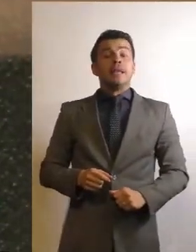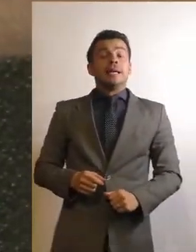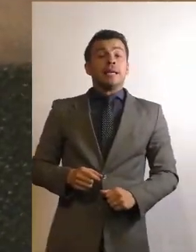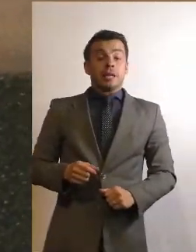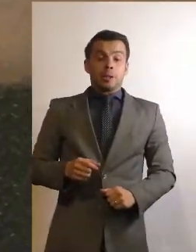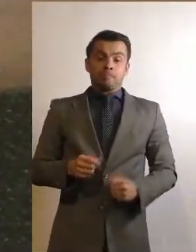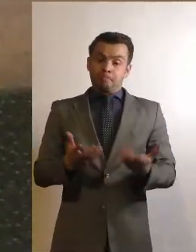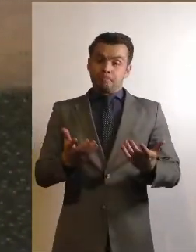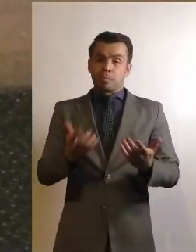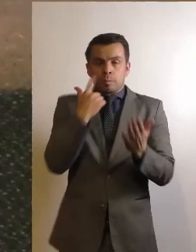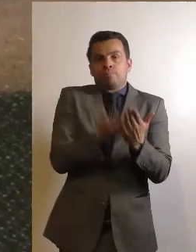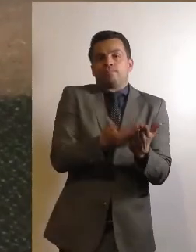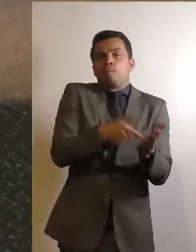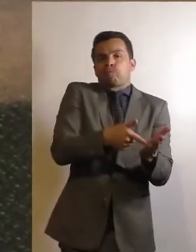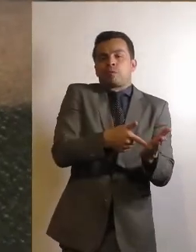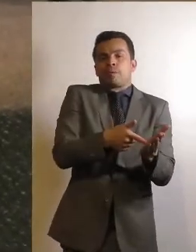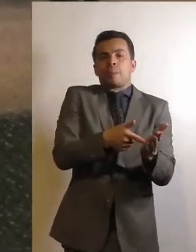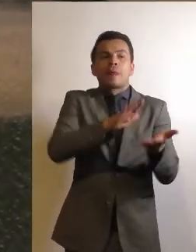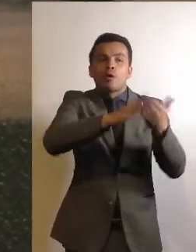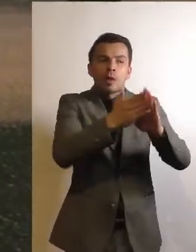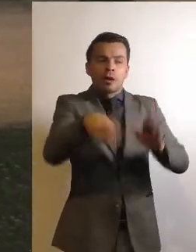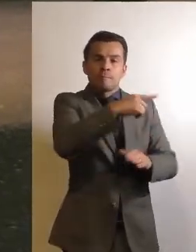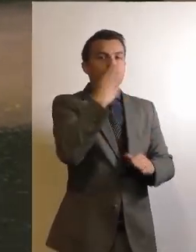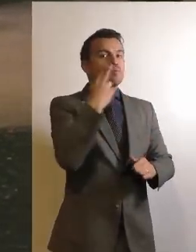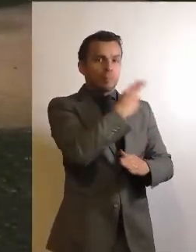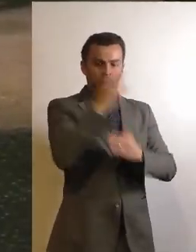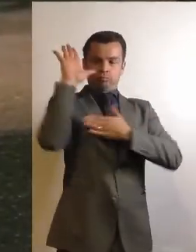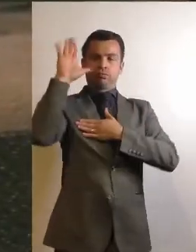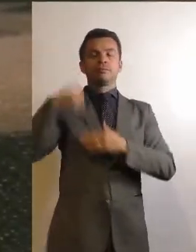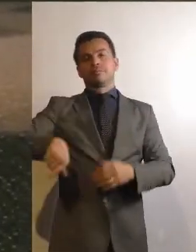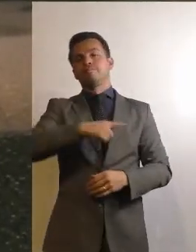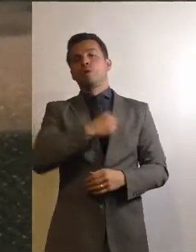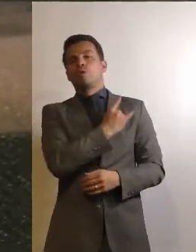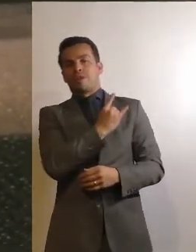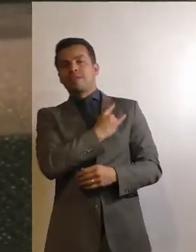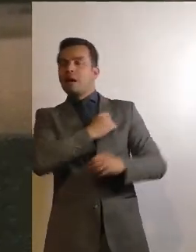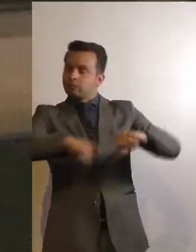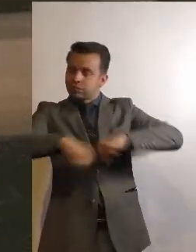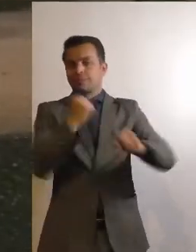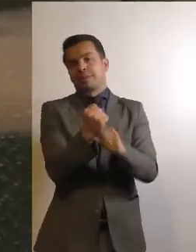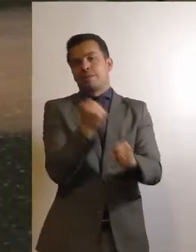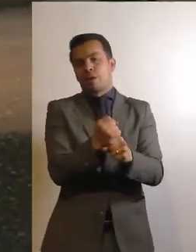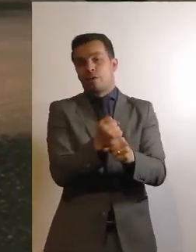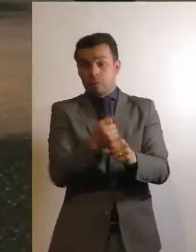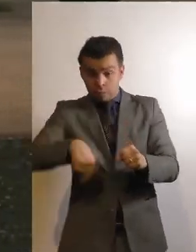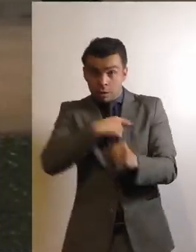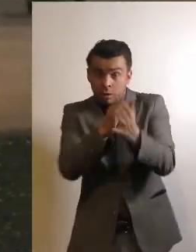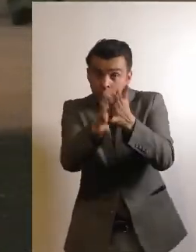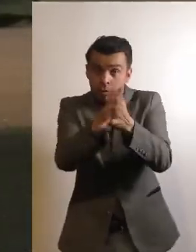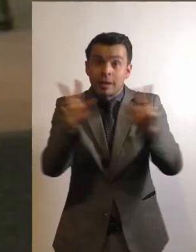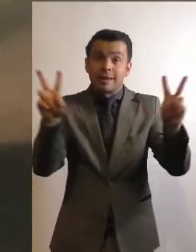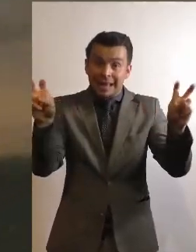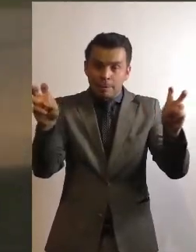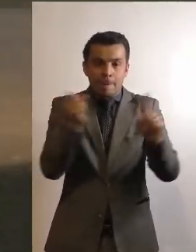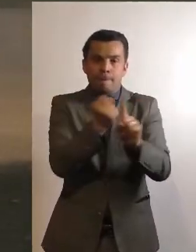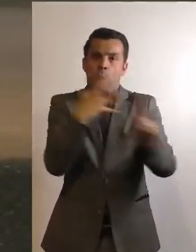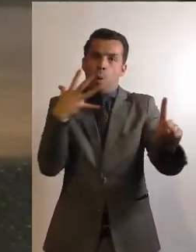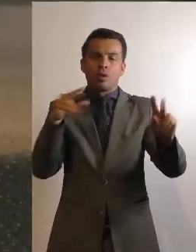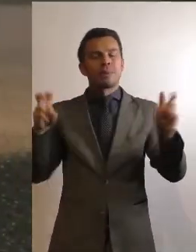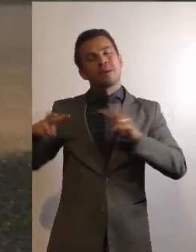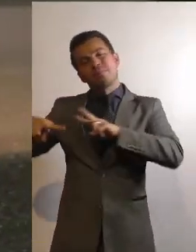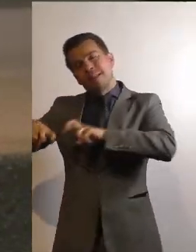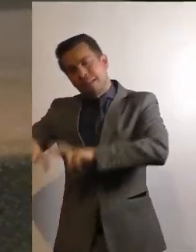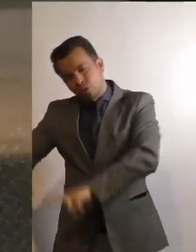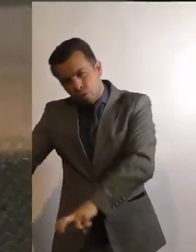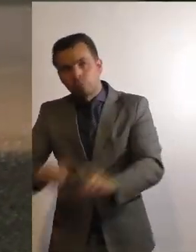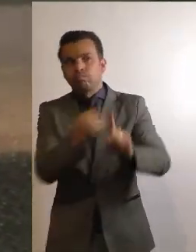que tenemos con las comunidades. Para nosotros es importante poder comentar no solamente el impacto que tenemos en términos específicos de la investigación,